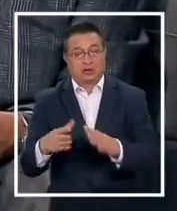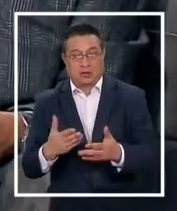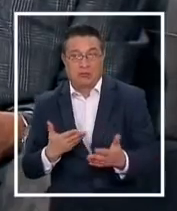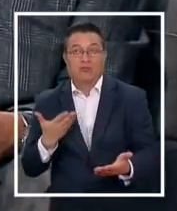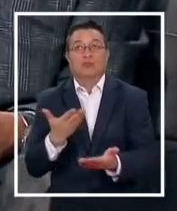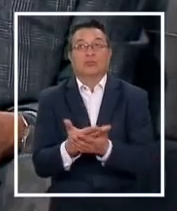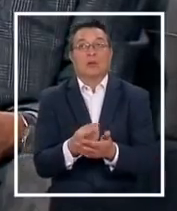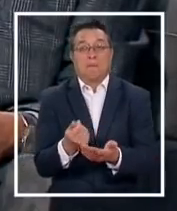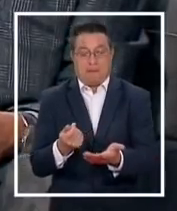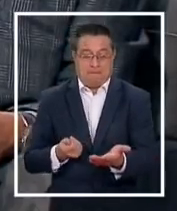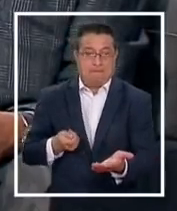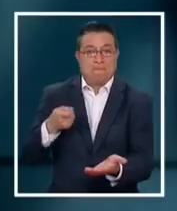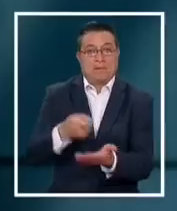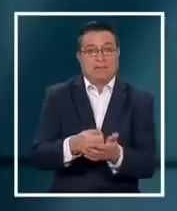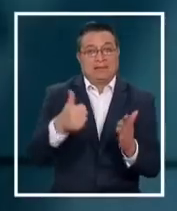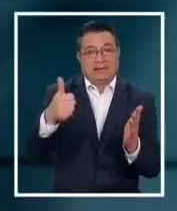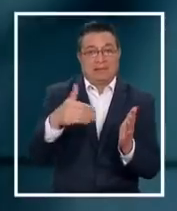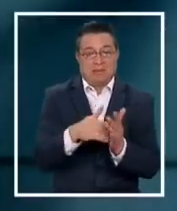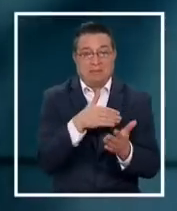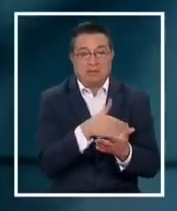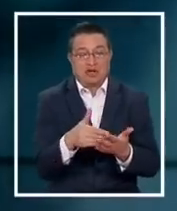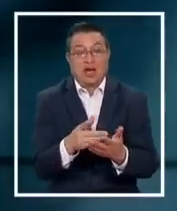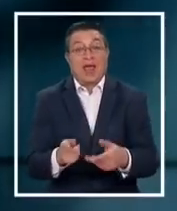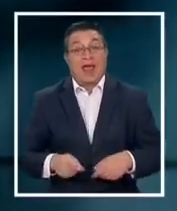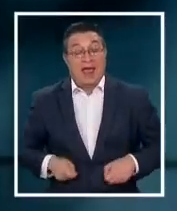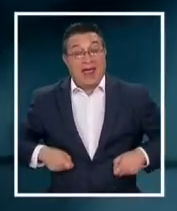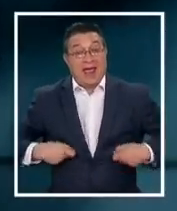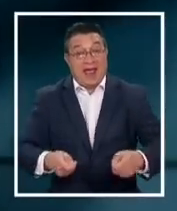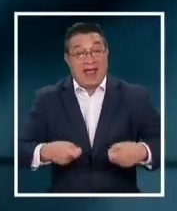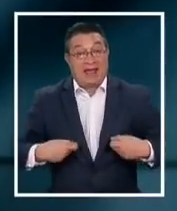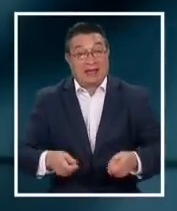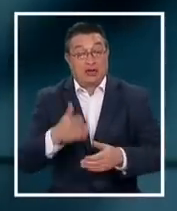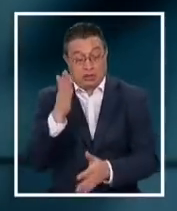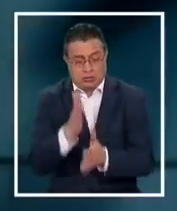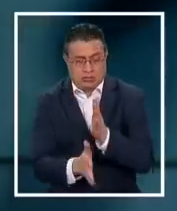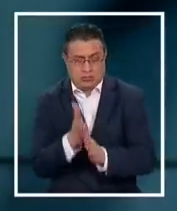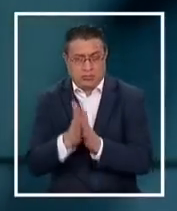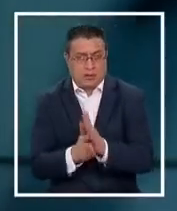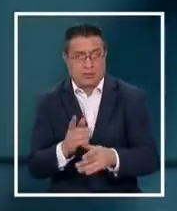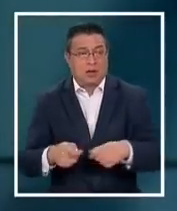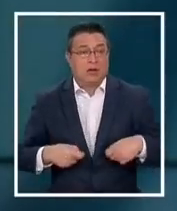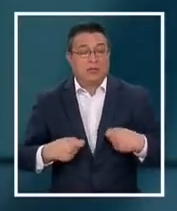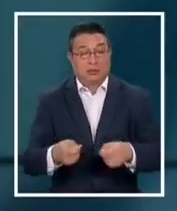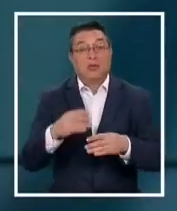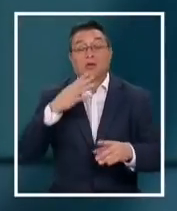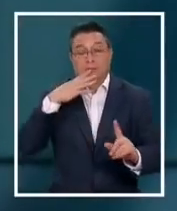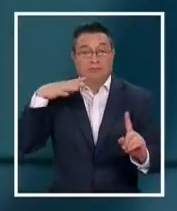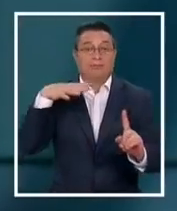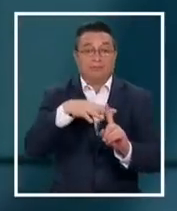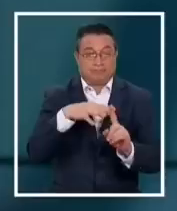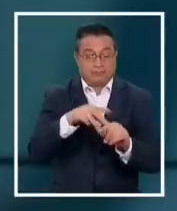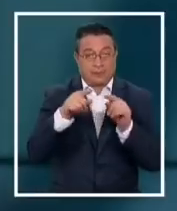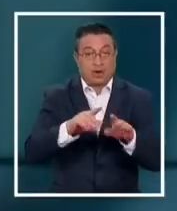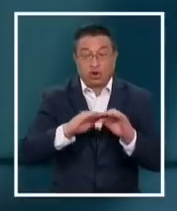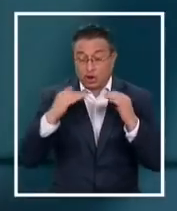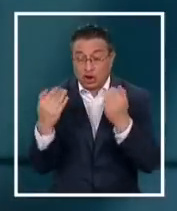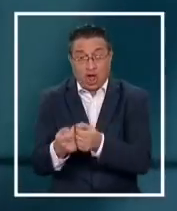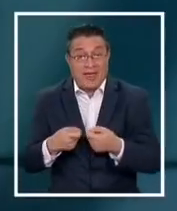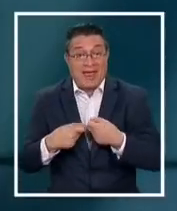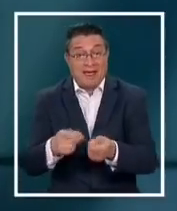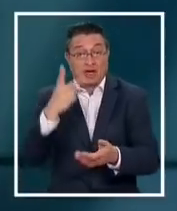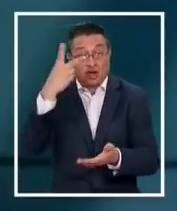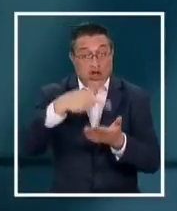plata, que son los 6.000 millones, que se gastaran rápidamente, en forma oportuna, porque es otra de las críticas que se hacían, ¿no? Que todo el gasto que se hizo